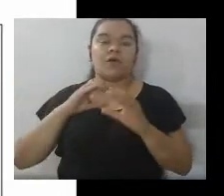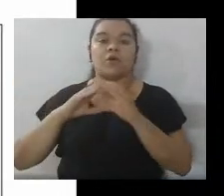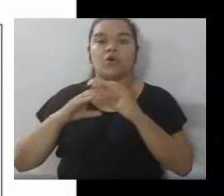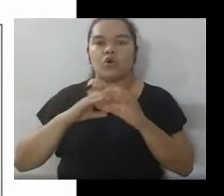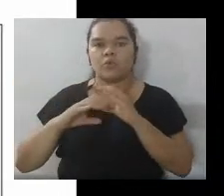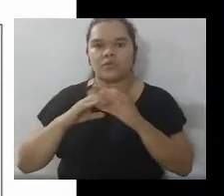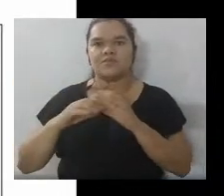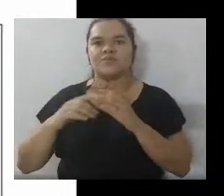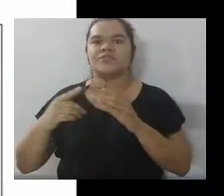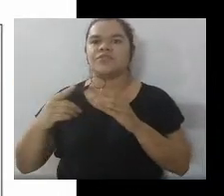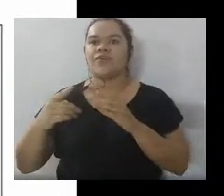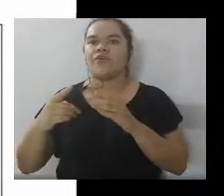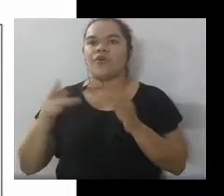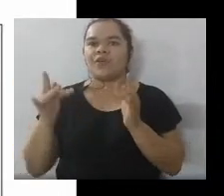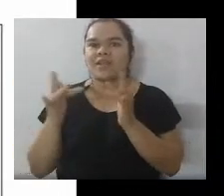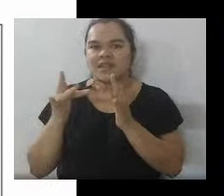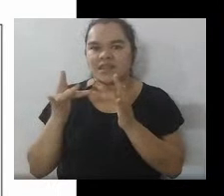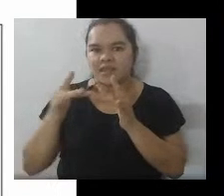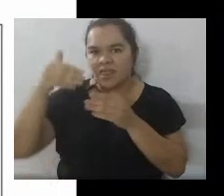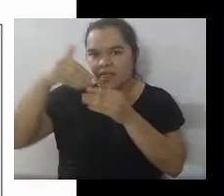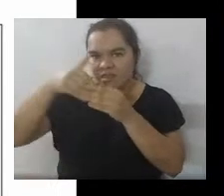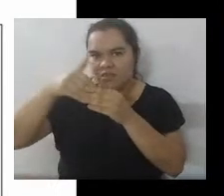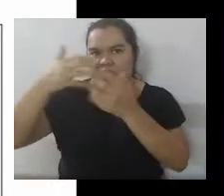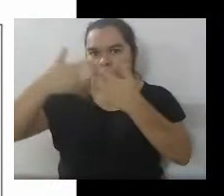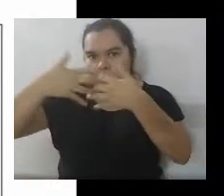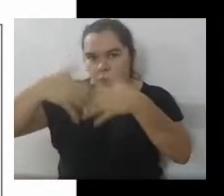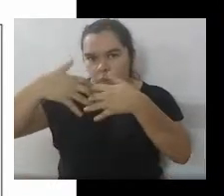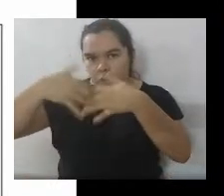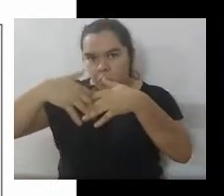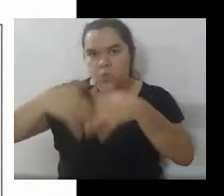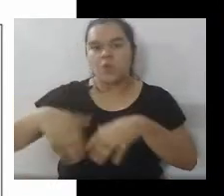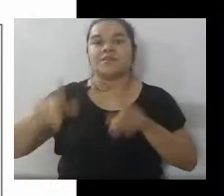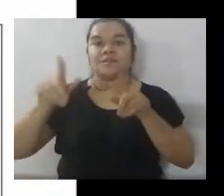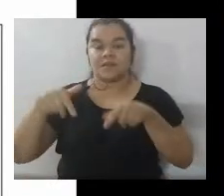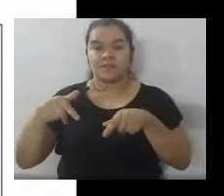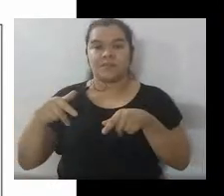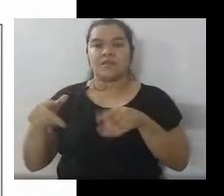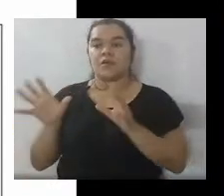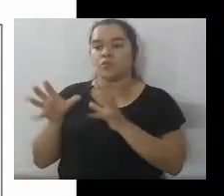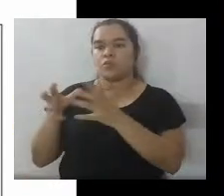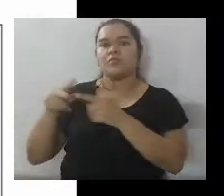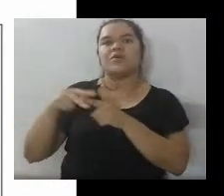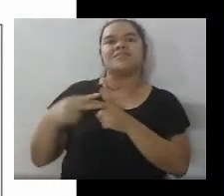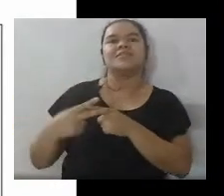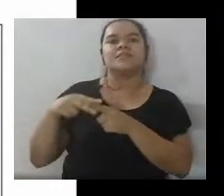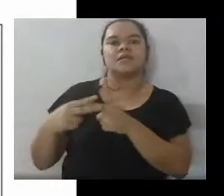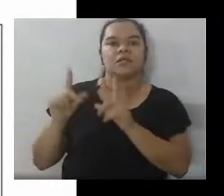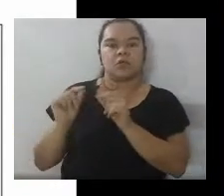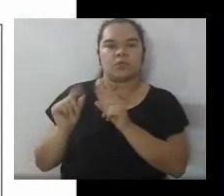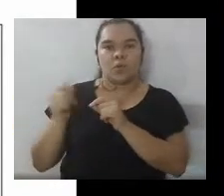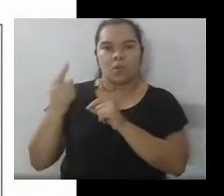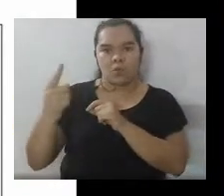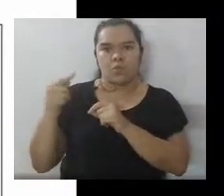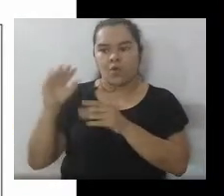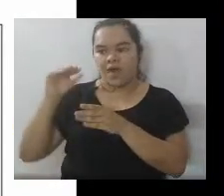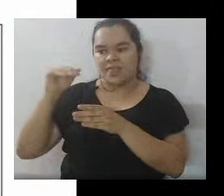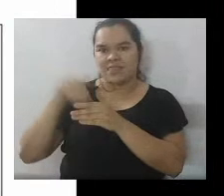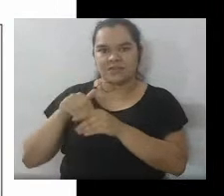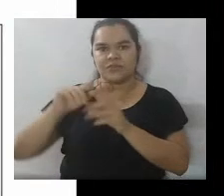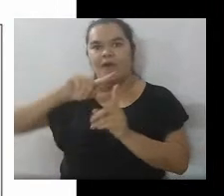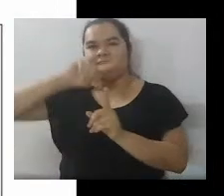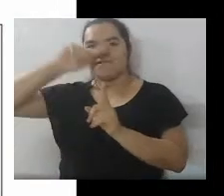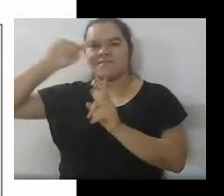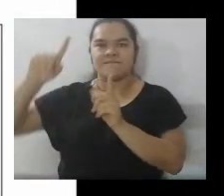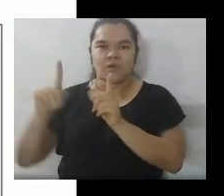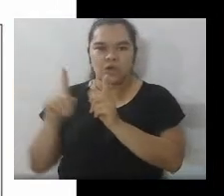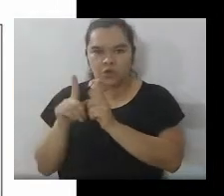de datos. En taller de programación 1 se realiza un laboratorio bastante completo que intenta resumir